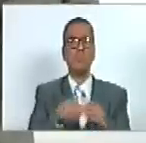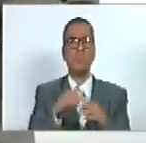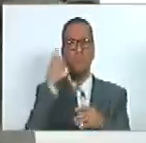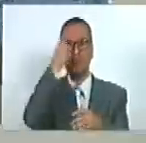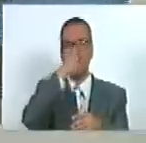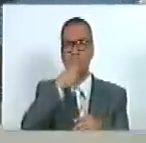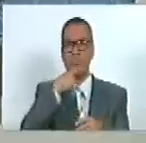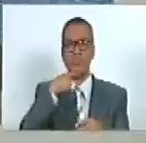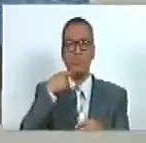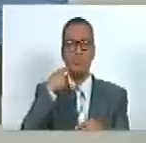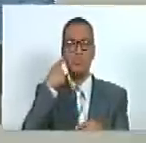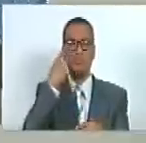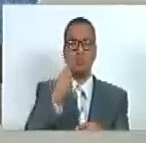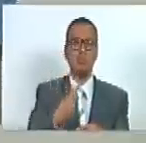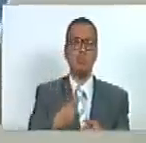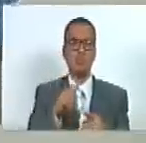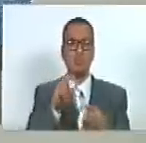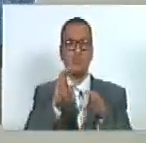que con eso yo me arreglo.